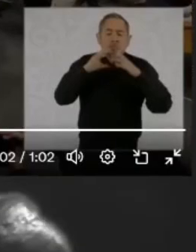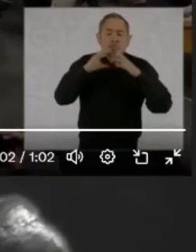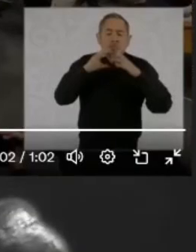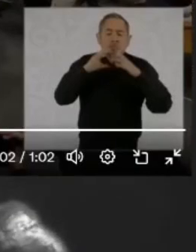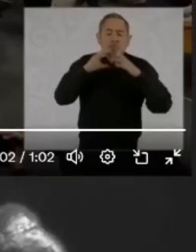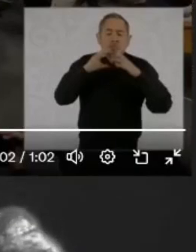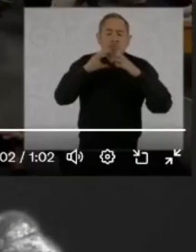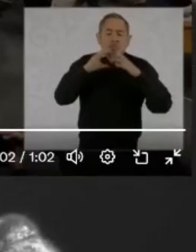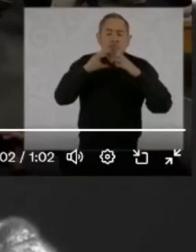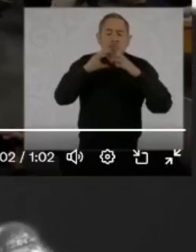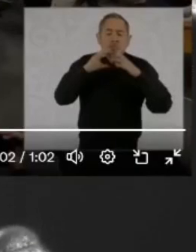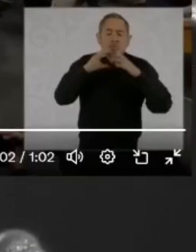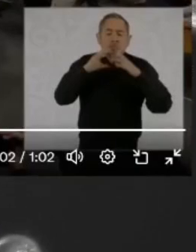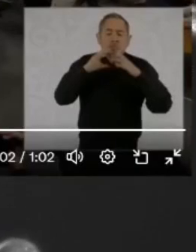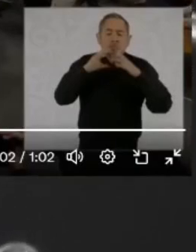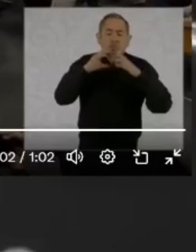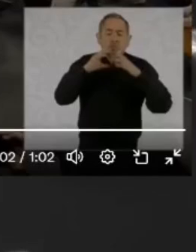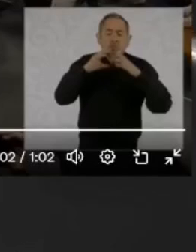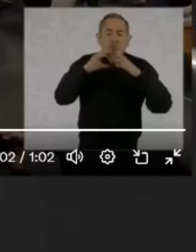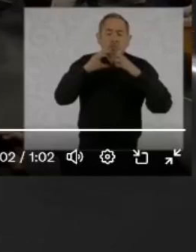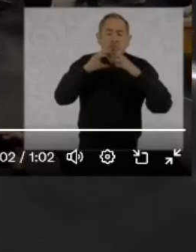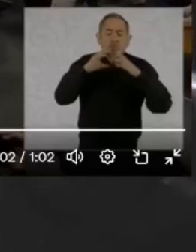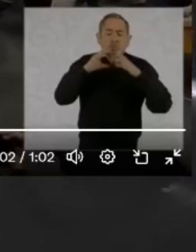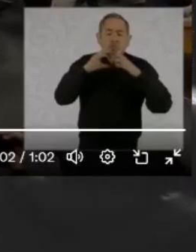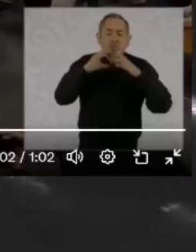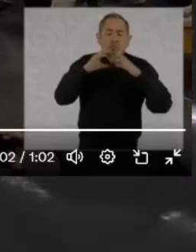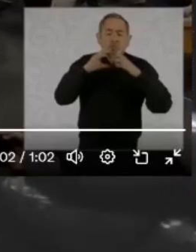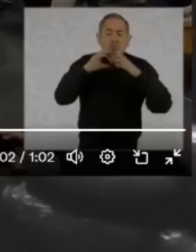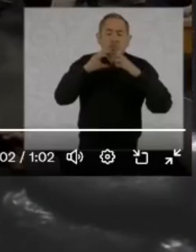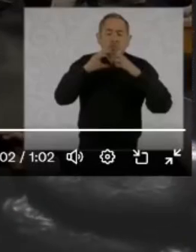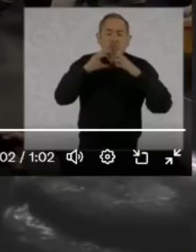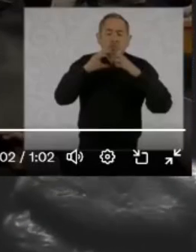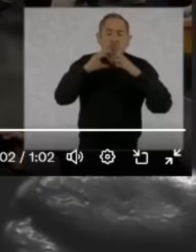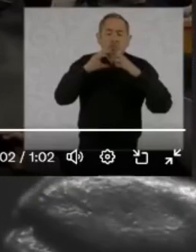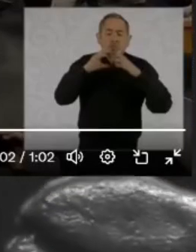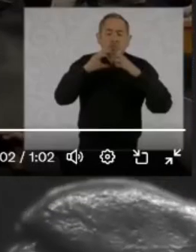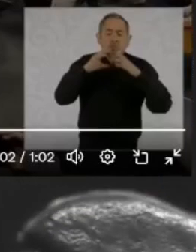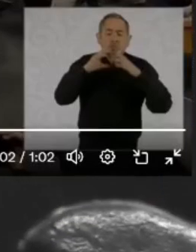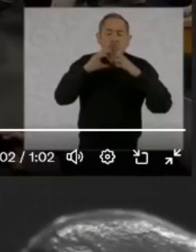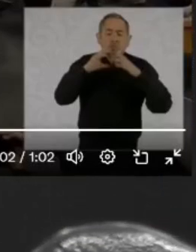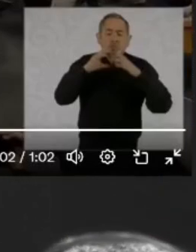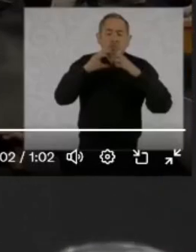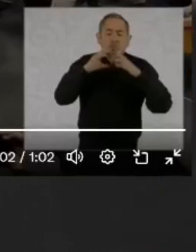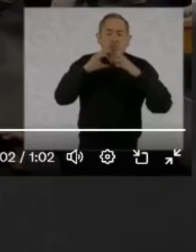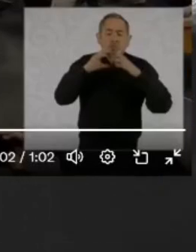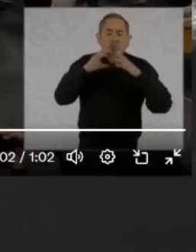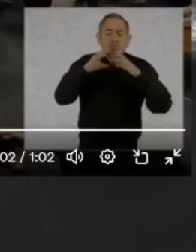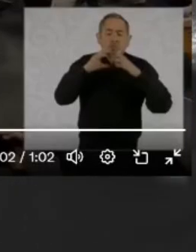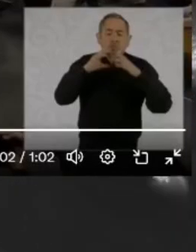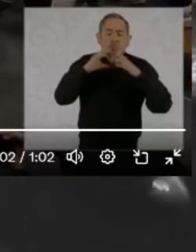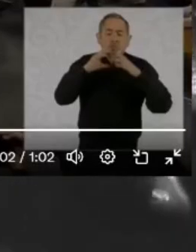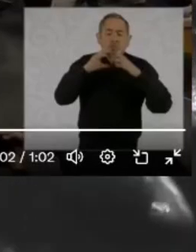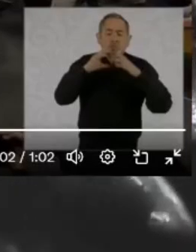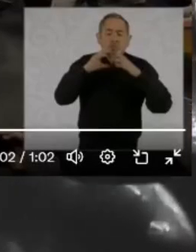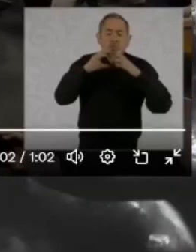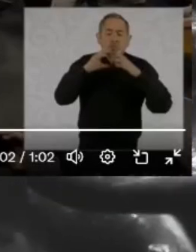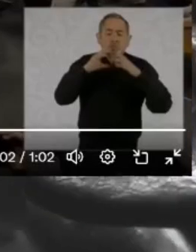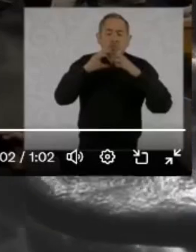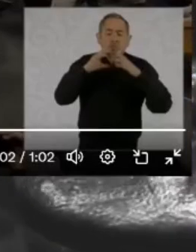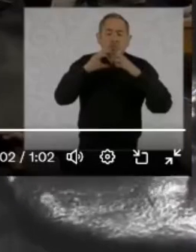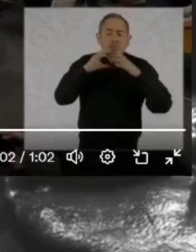igual todo, o sea, trabaja con ellos, la tienen registrada como su trabajadora, le dan seguro, le dan todo, o sea, sí es una idea completamente diferente y es